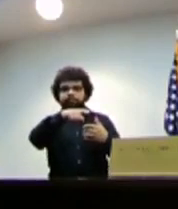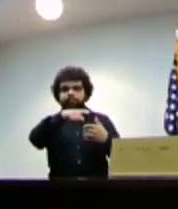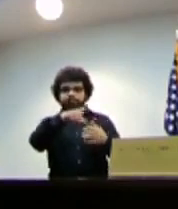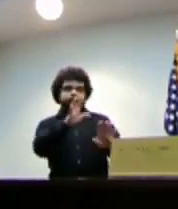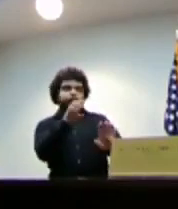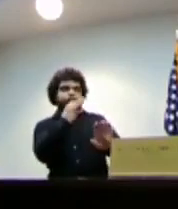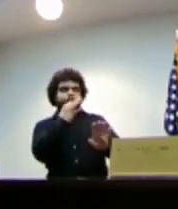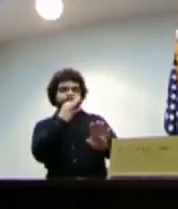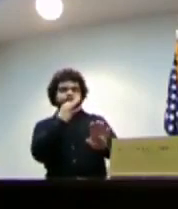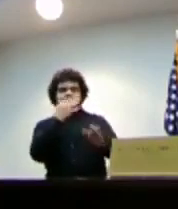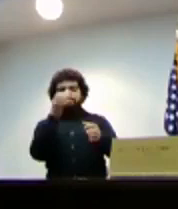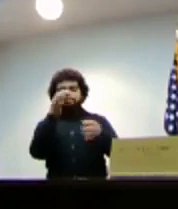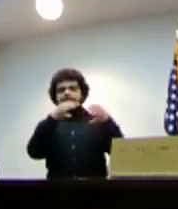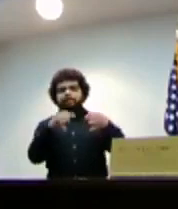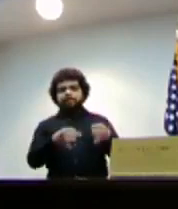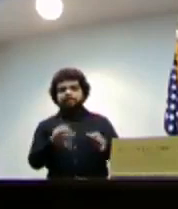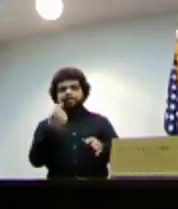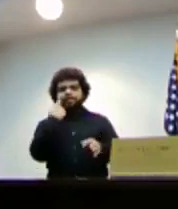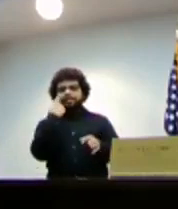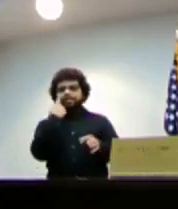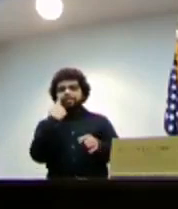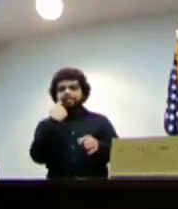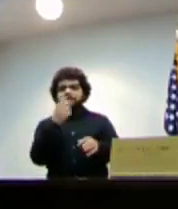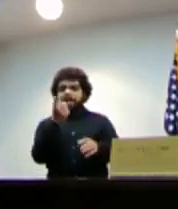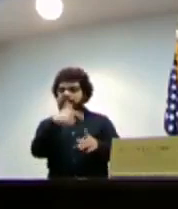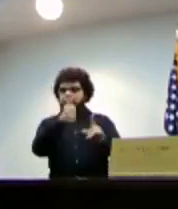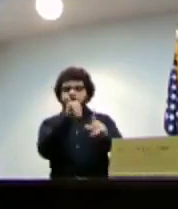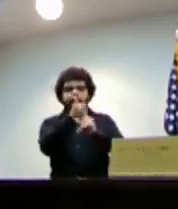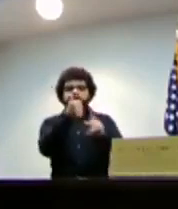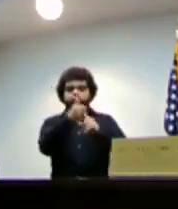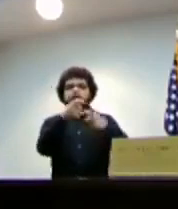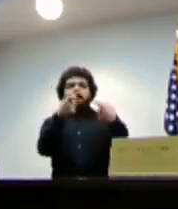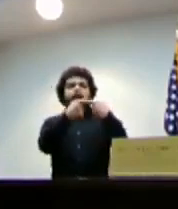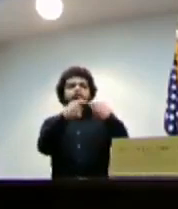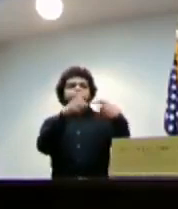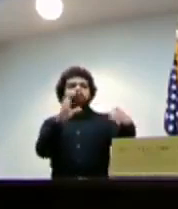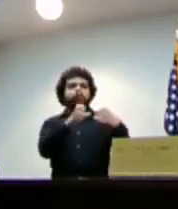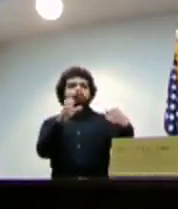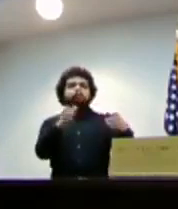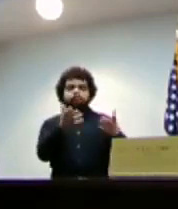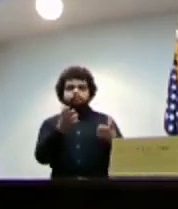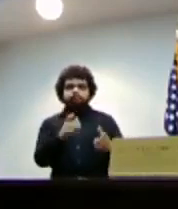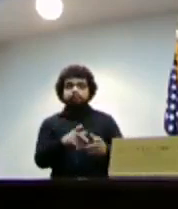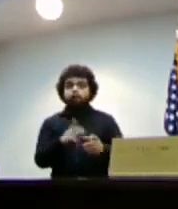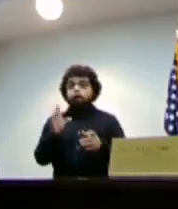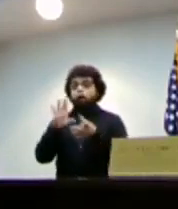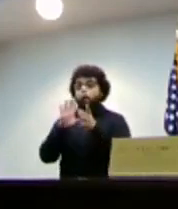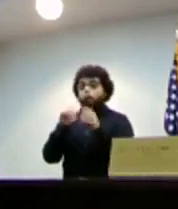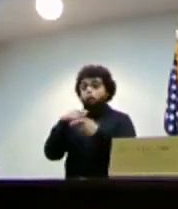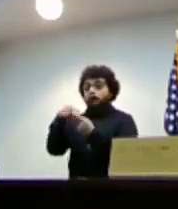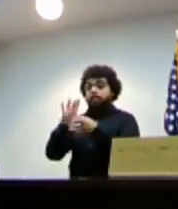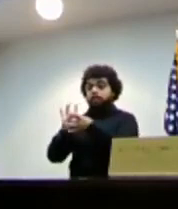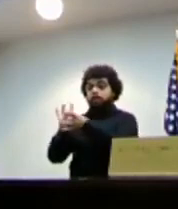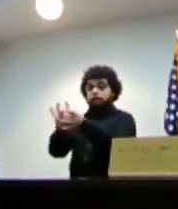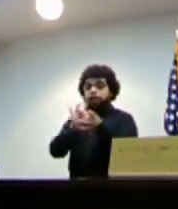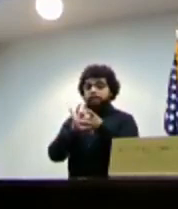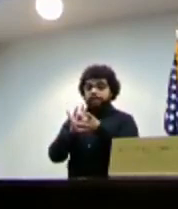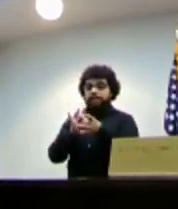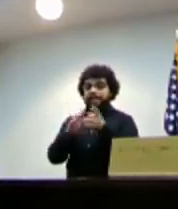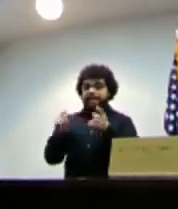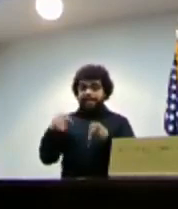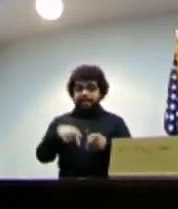turbinas de combustión, generan la energía ella sola, ¿verdad? En el caso del ciclo combinado, lo que hacemos es que los gases de